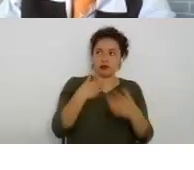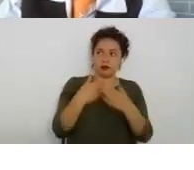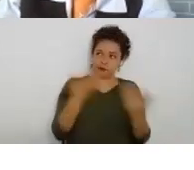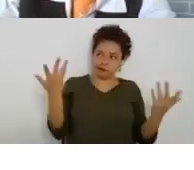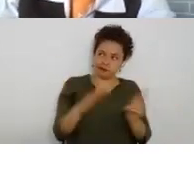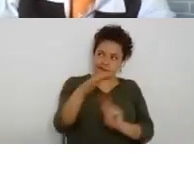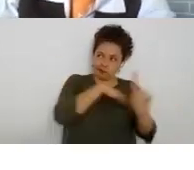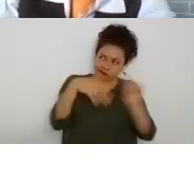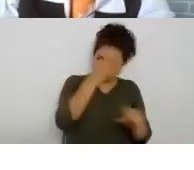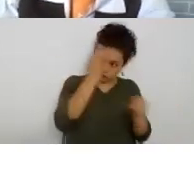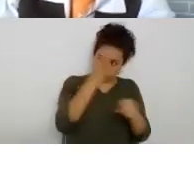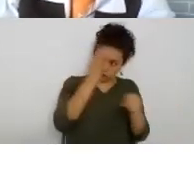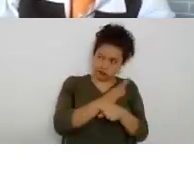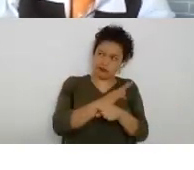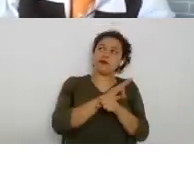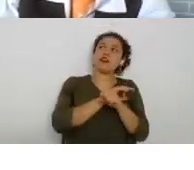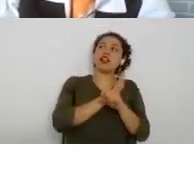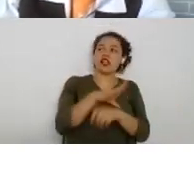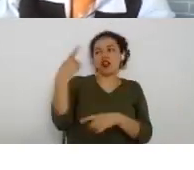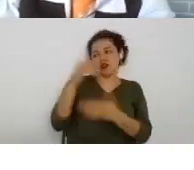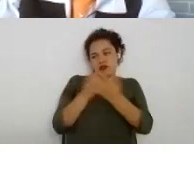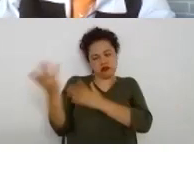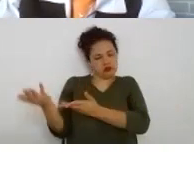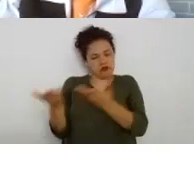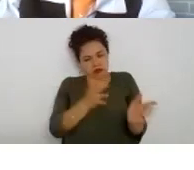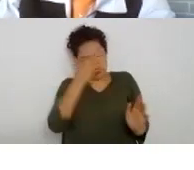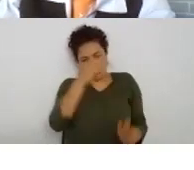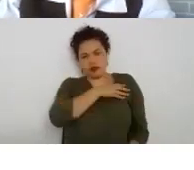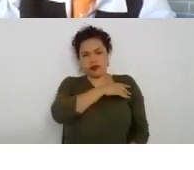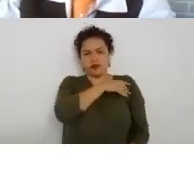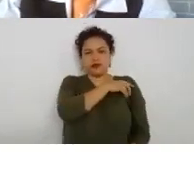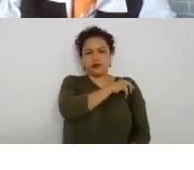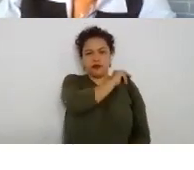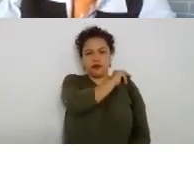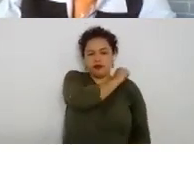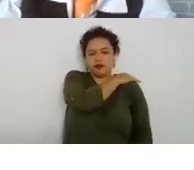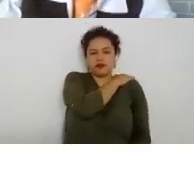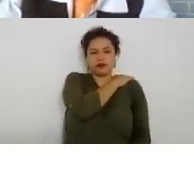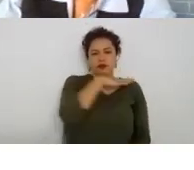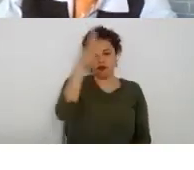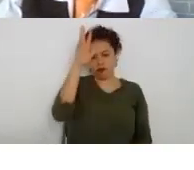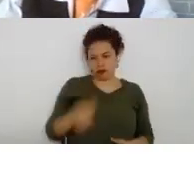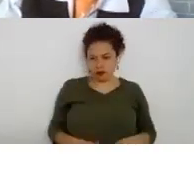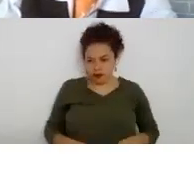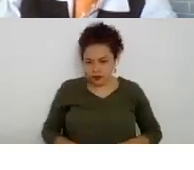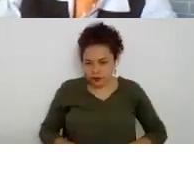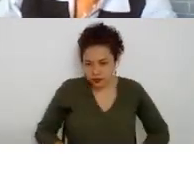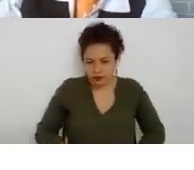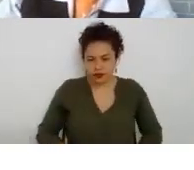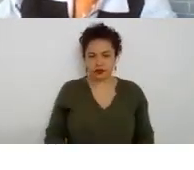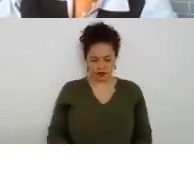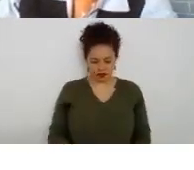situación actual, y ellos sabrán tomar las decisiones y demás. ¿De acuerdo? Ahora bien, retomando esta parte